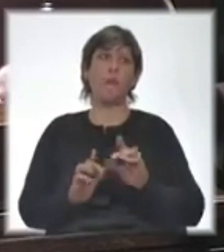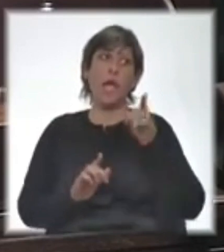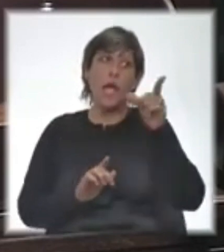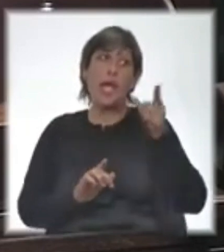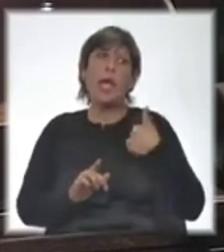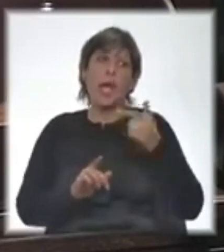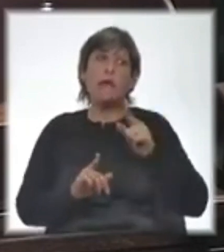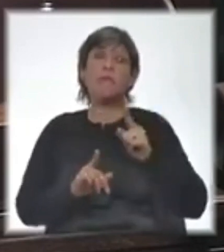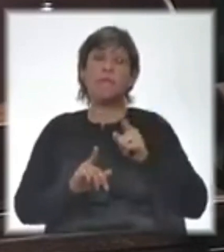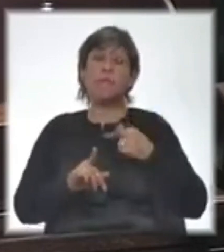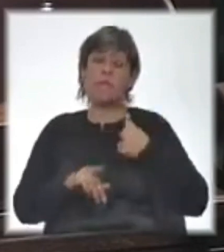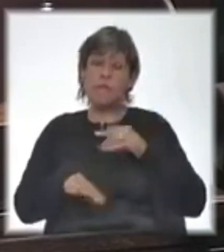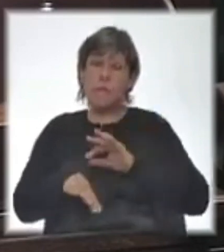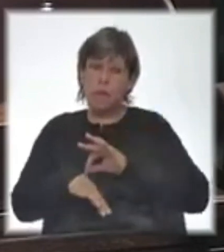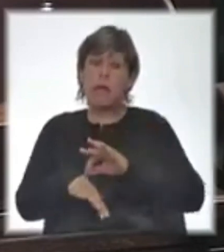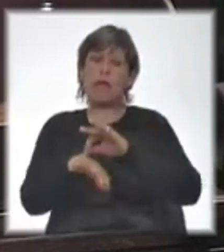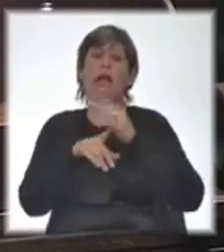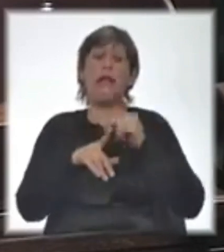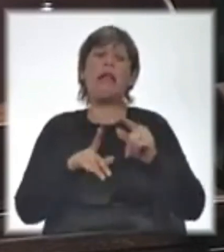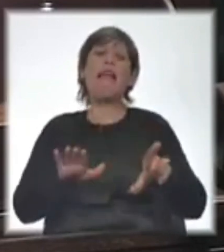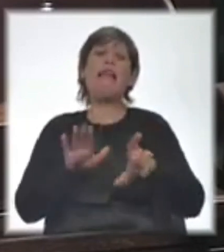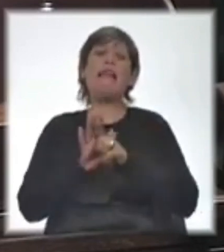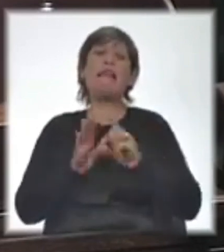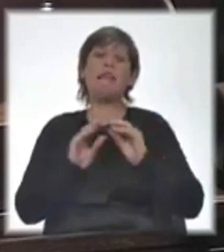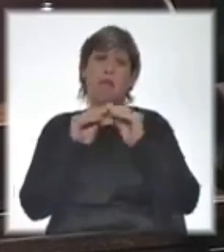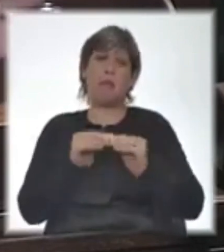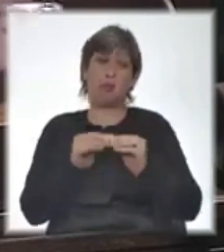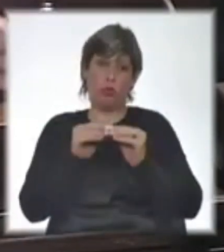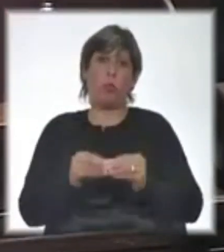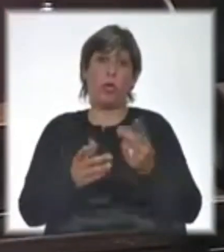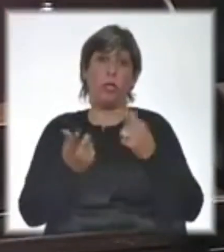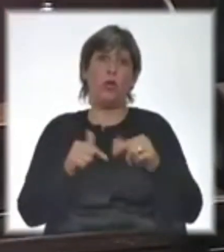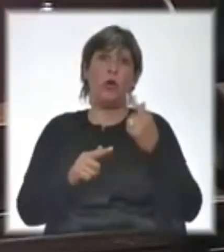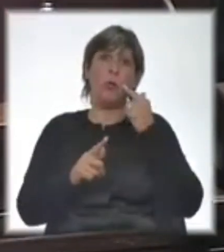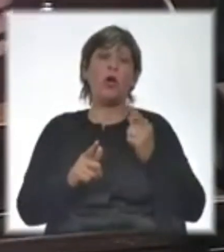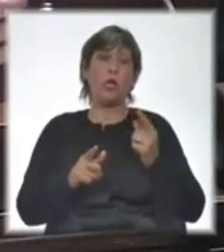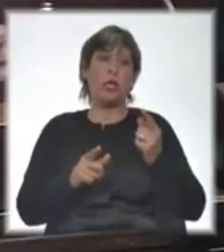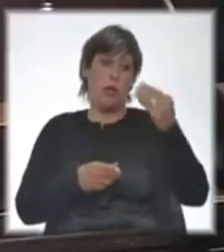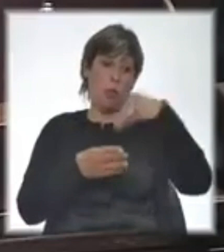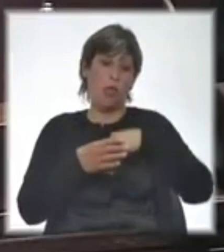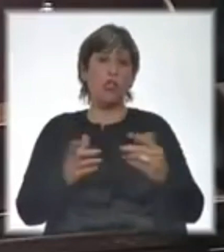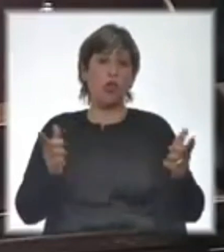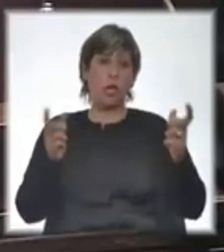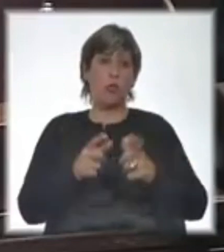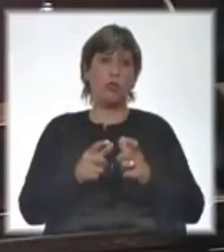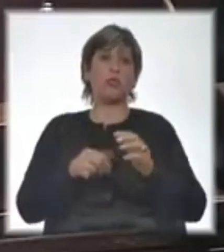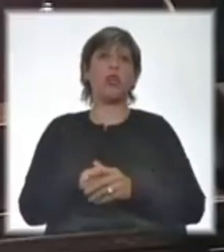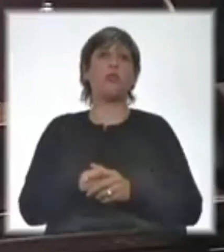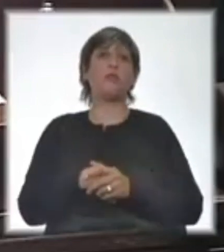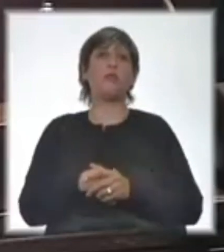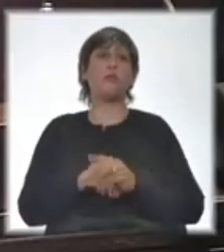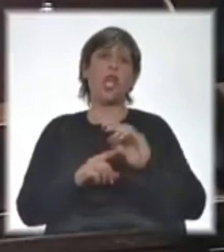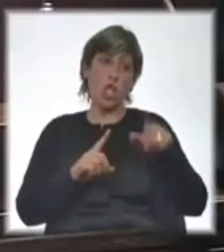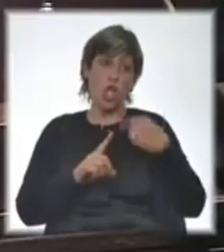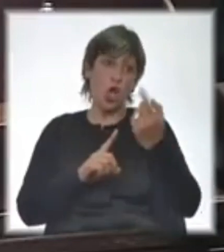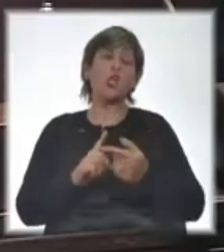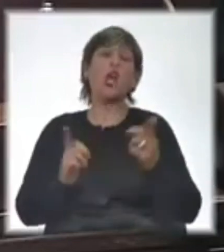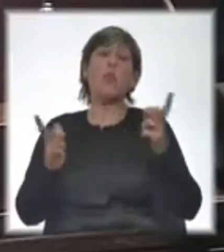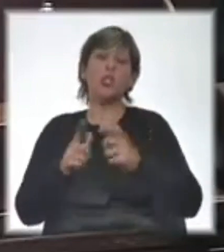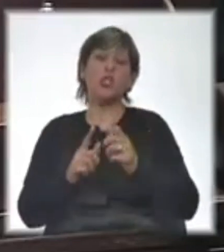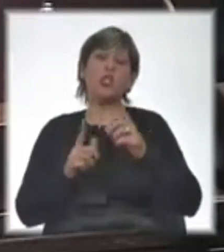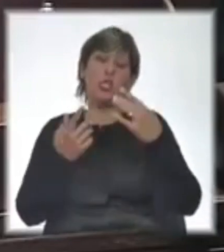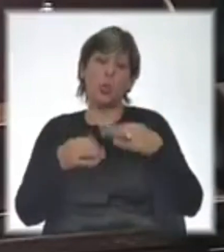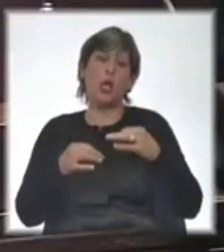ha orientado a entender las leyes de presupuesto, porque compartimos la comisión y compartiremos otras seguramente.